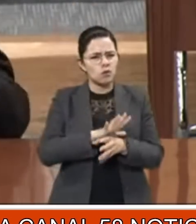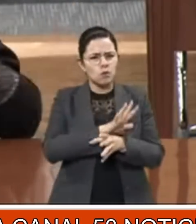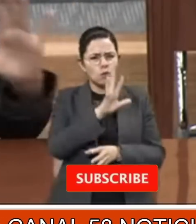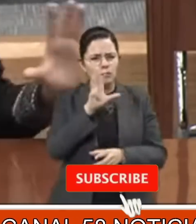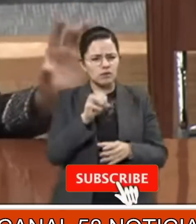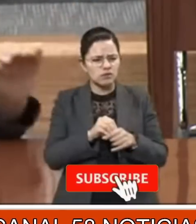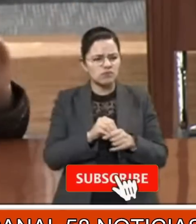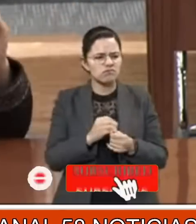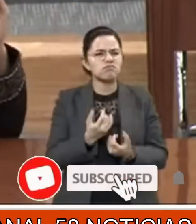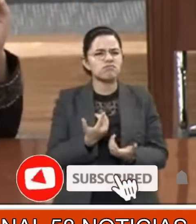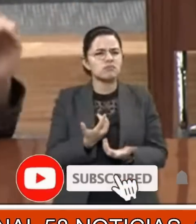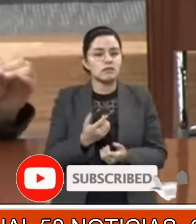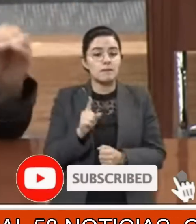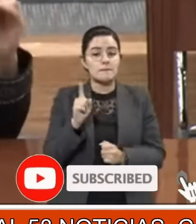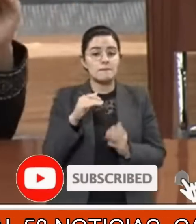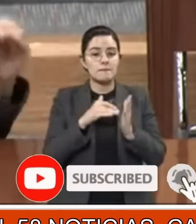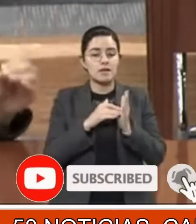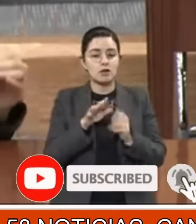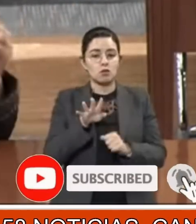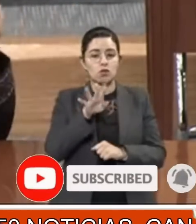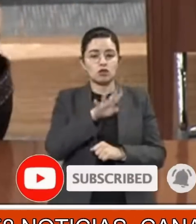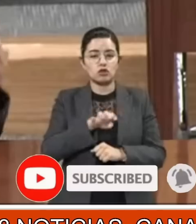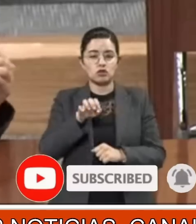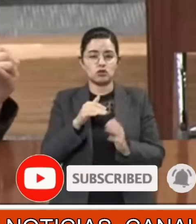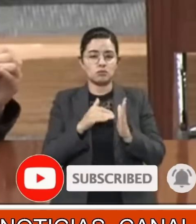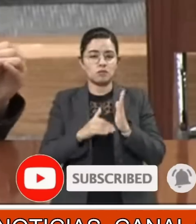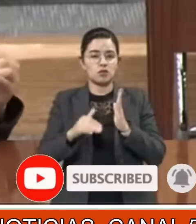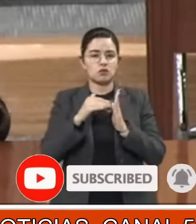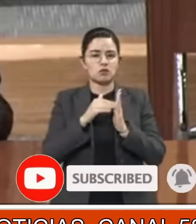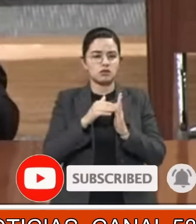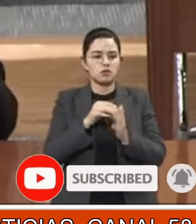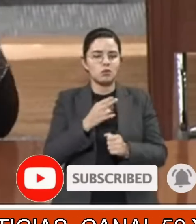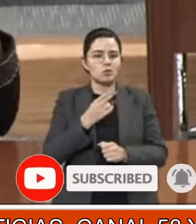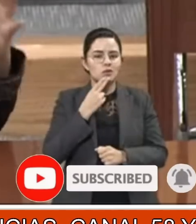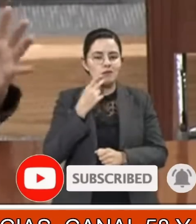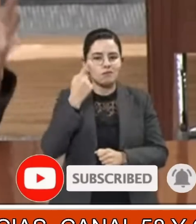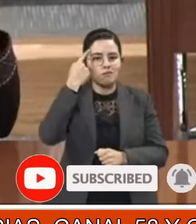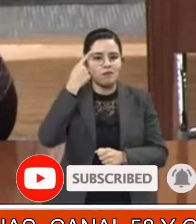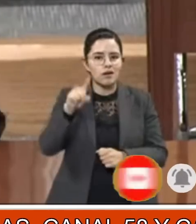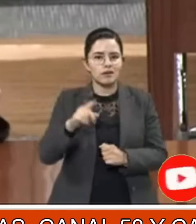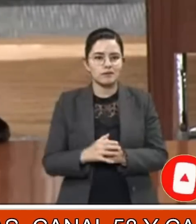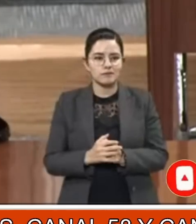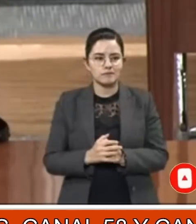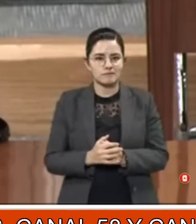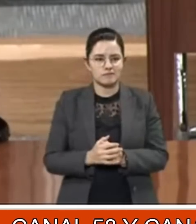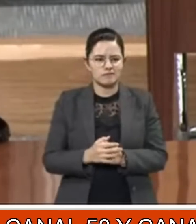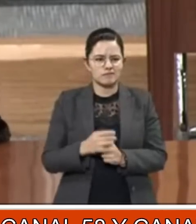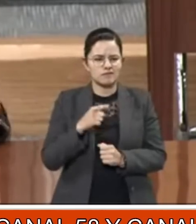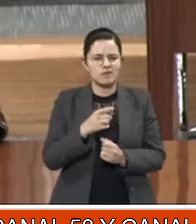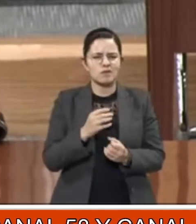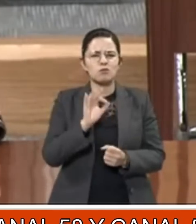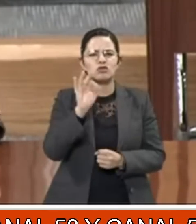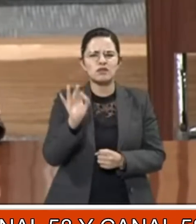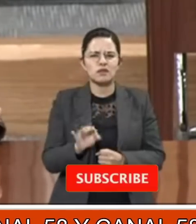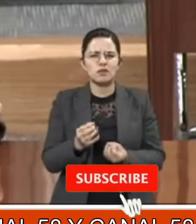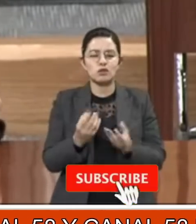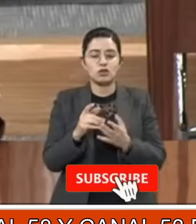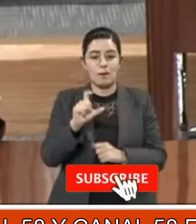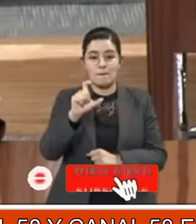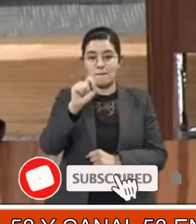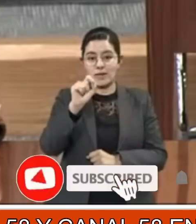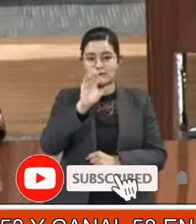estilo, sino que parece que ya le subieron a su diezmo. Para el